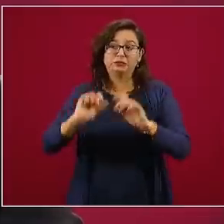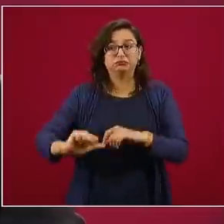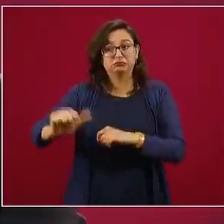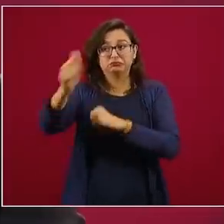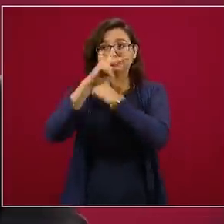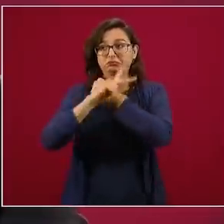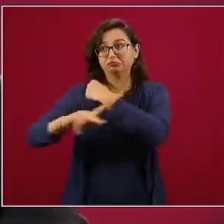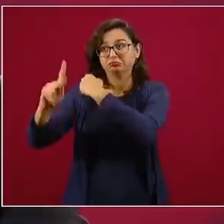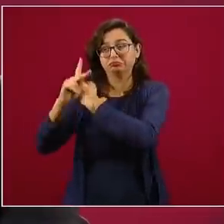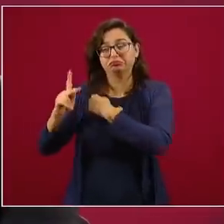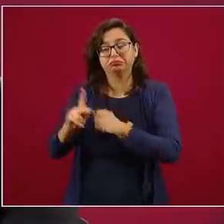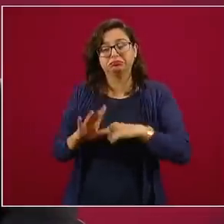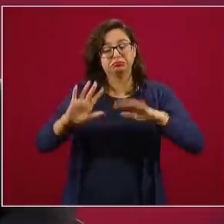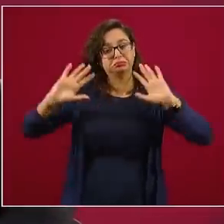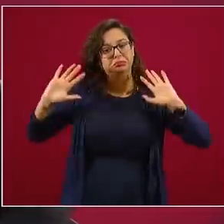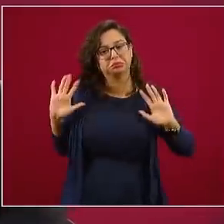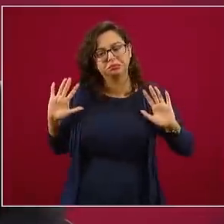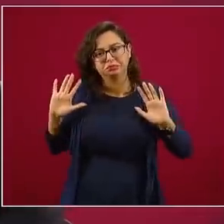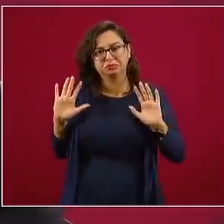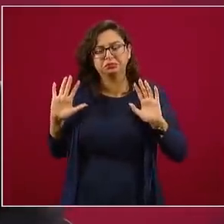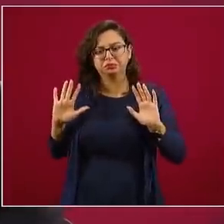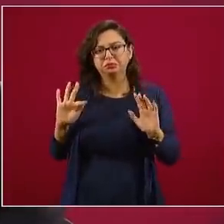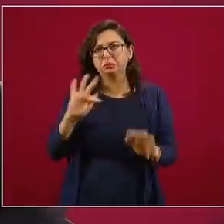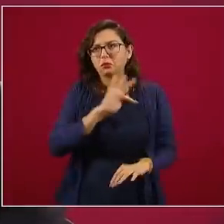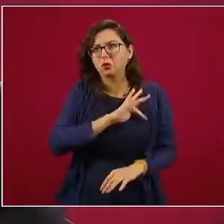Nosotros, para que no haya